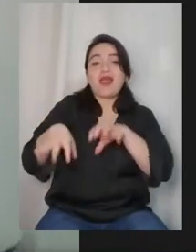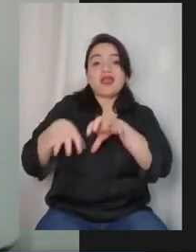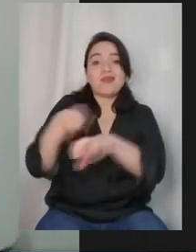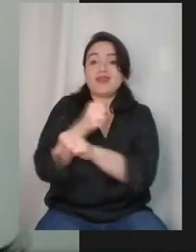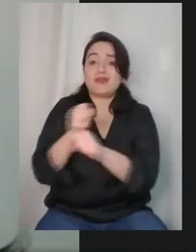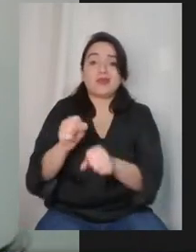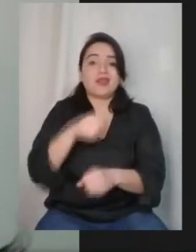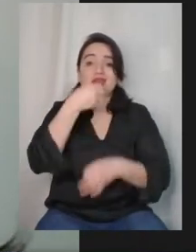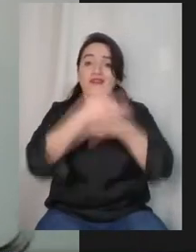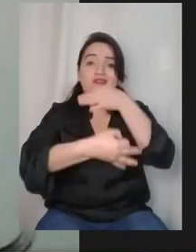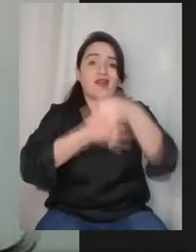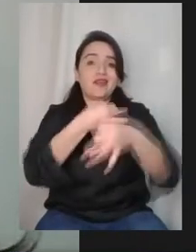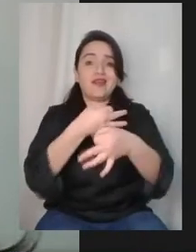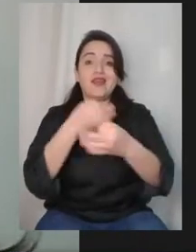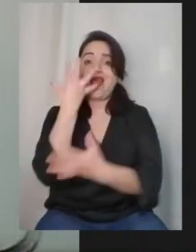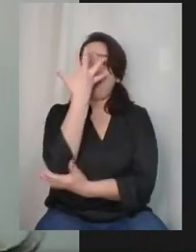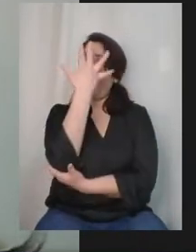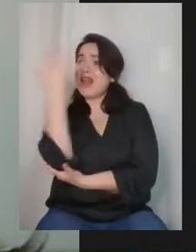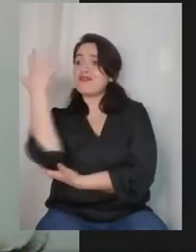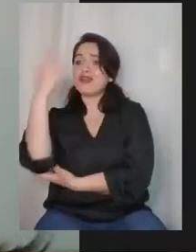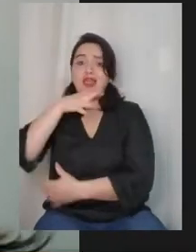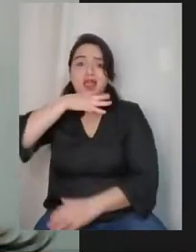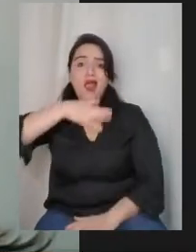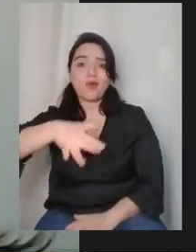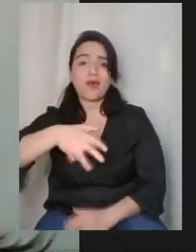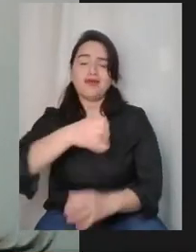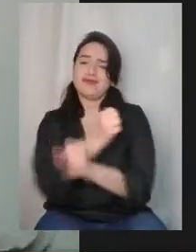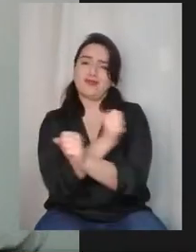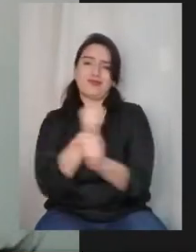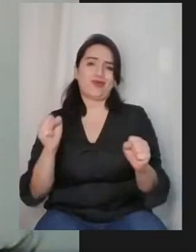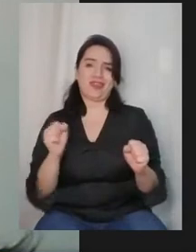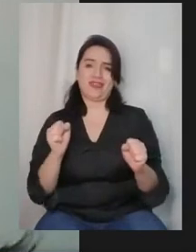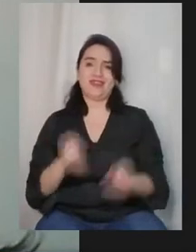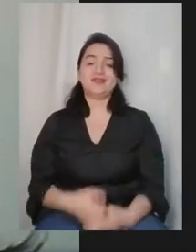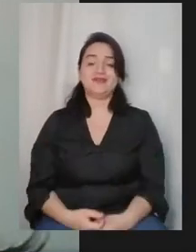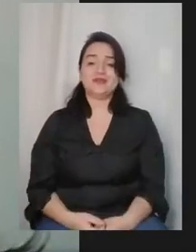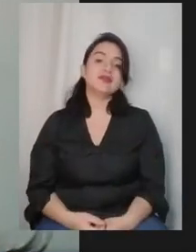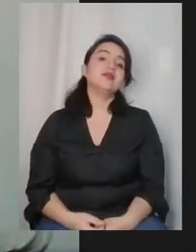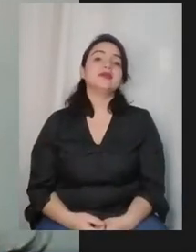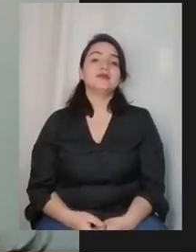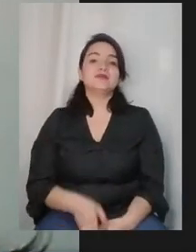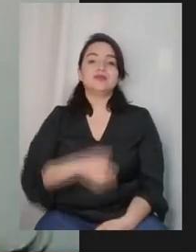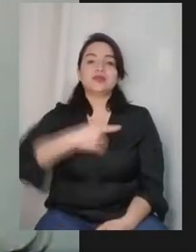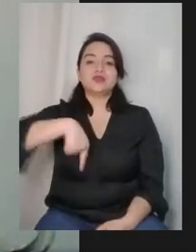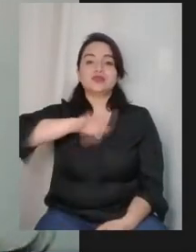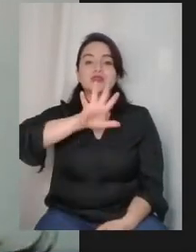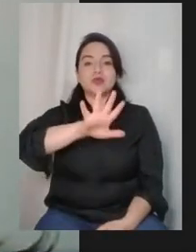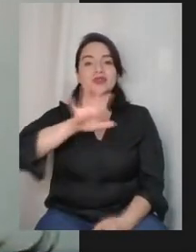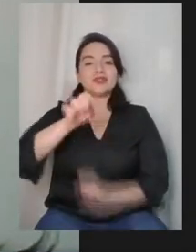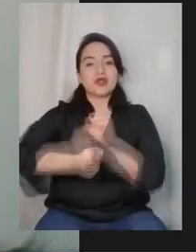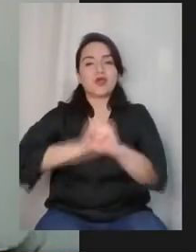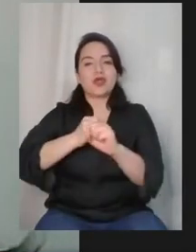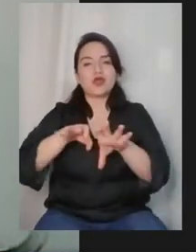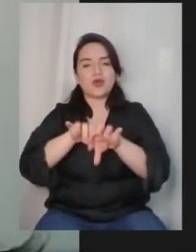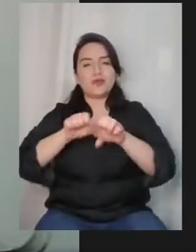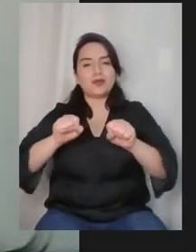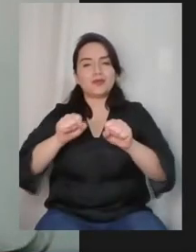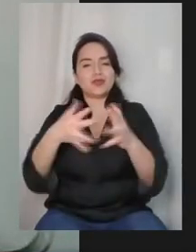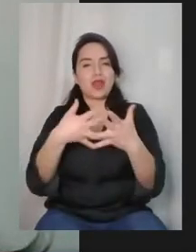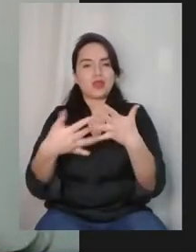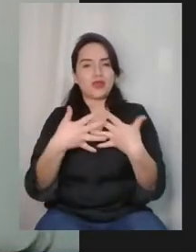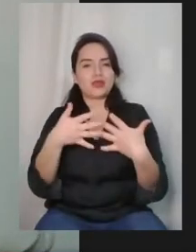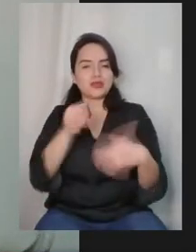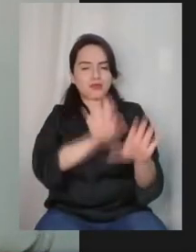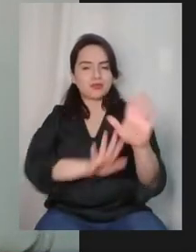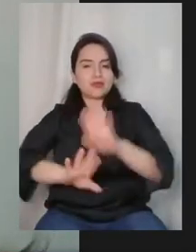árboles, ni el agua, etc. En estos 55 años de compromiso con la conservación, nosotros tenemos un total de